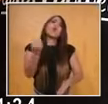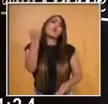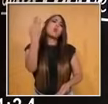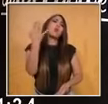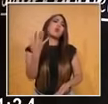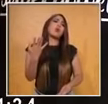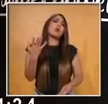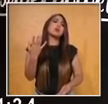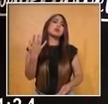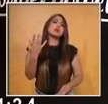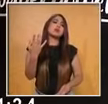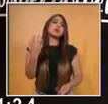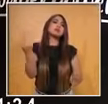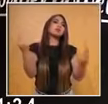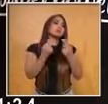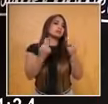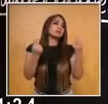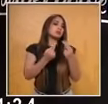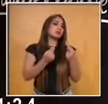está ocupando de los cuartos?